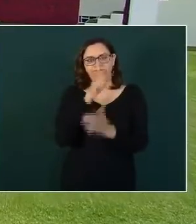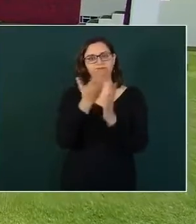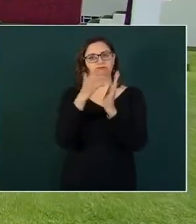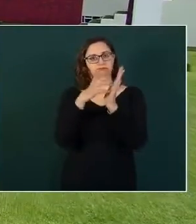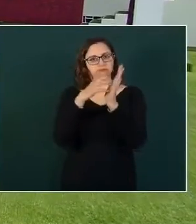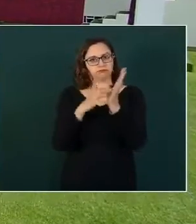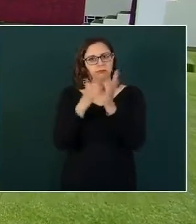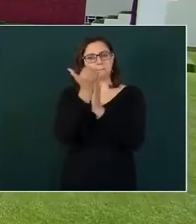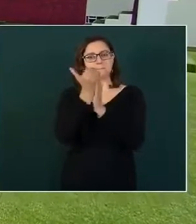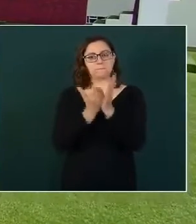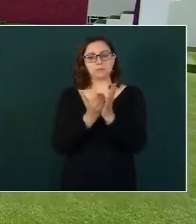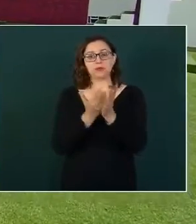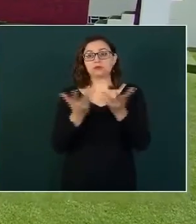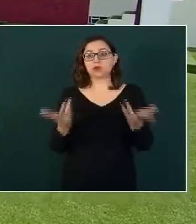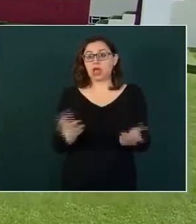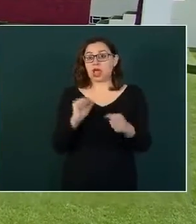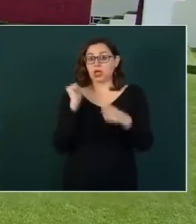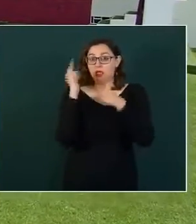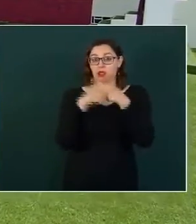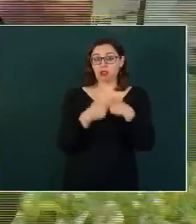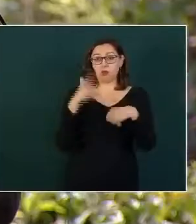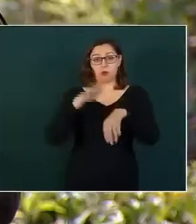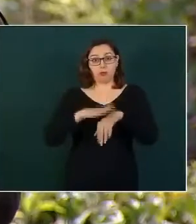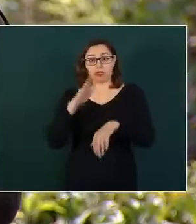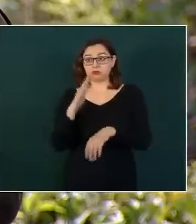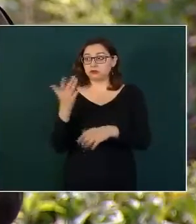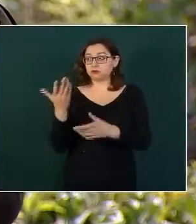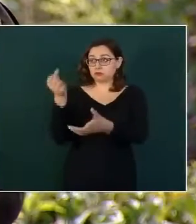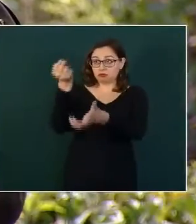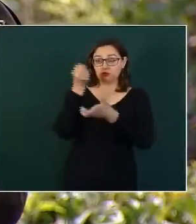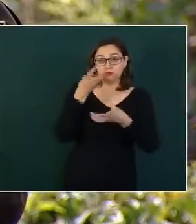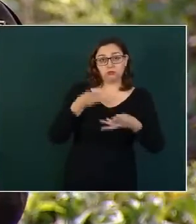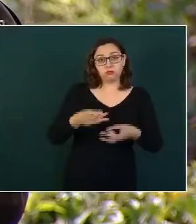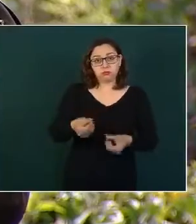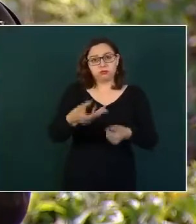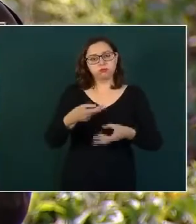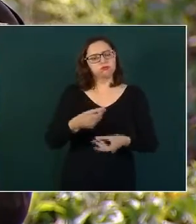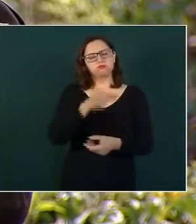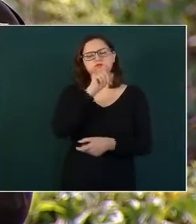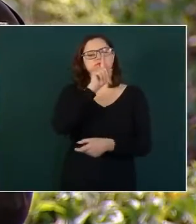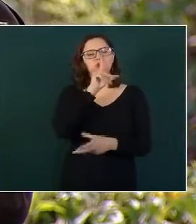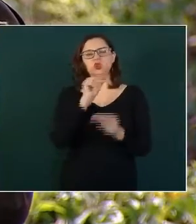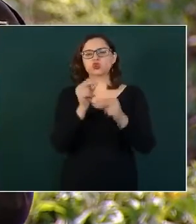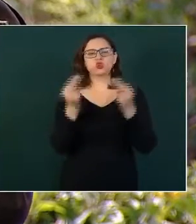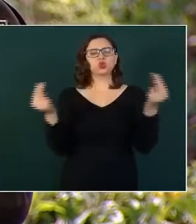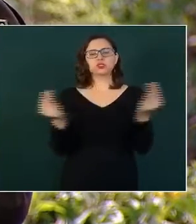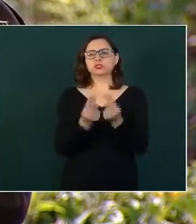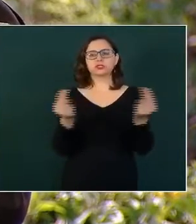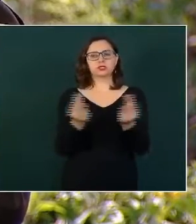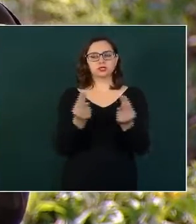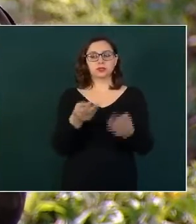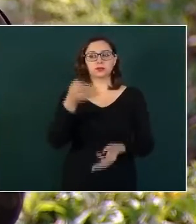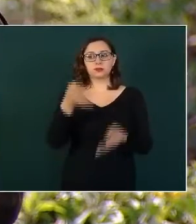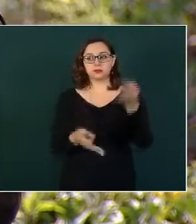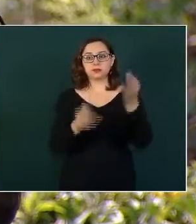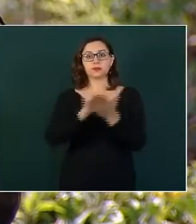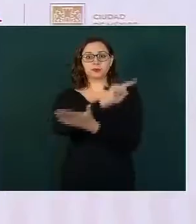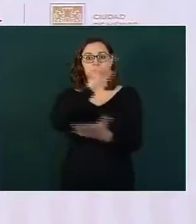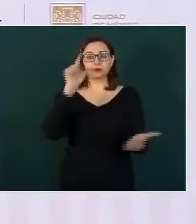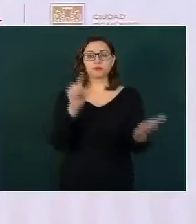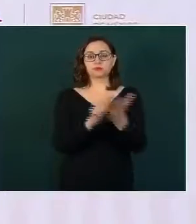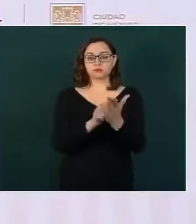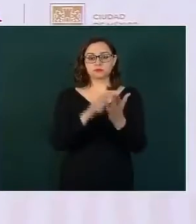no implica de manera alguna la erogación de recursos económicos y se consolidará jurídicamente con las reformas legales